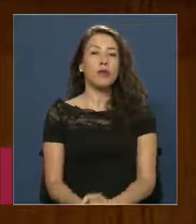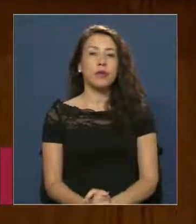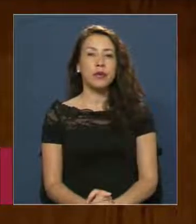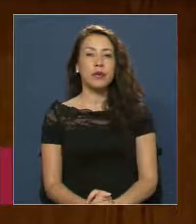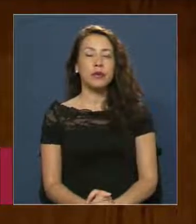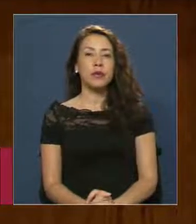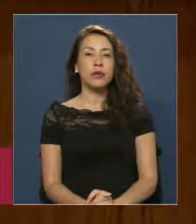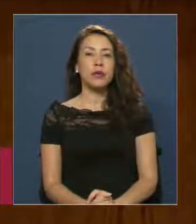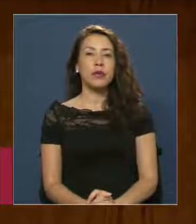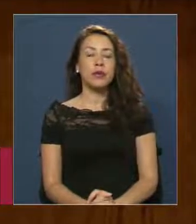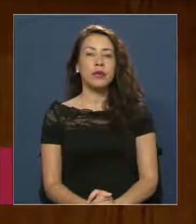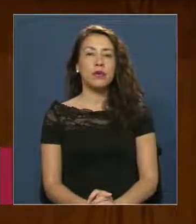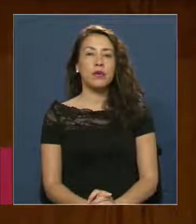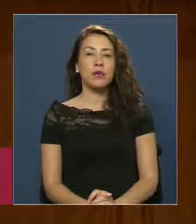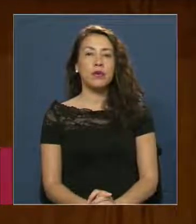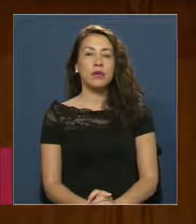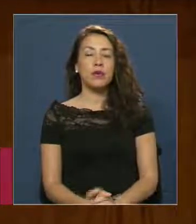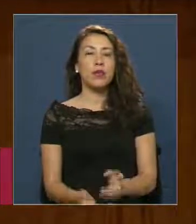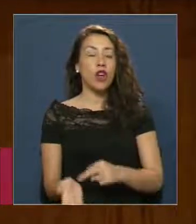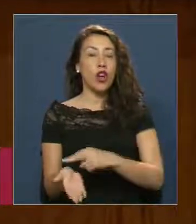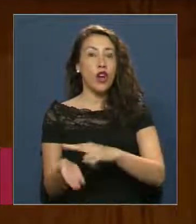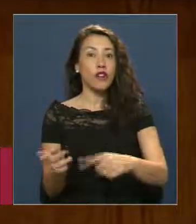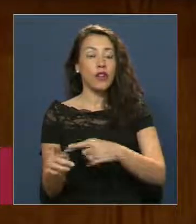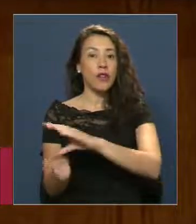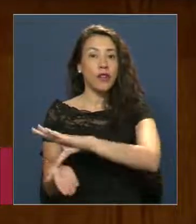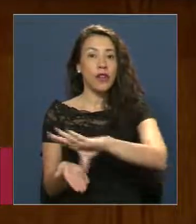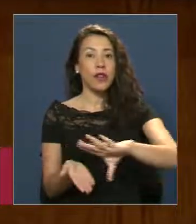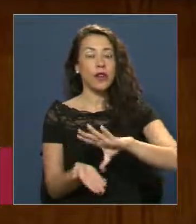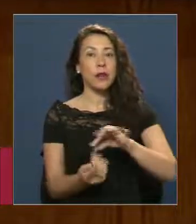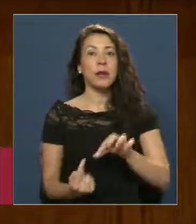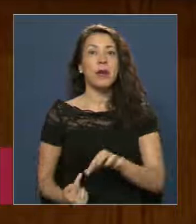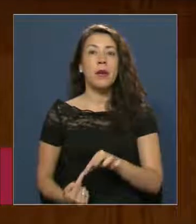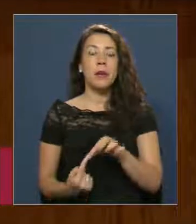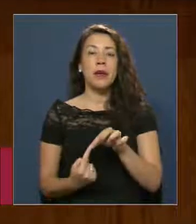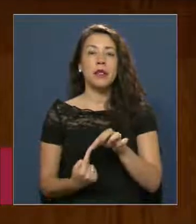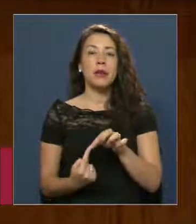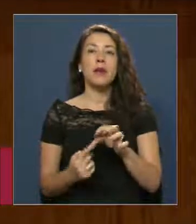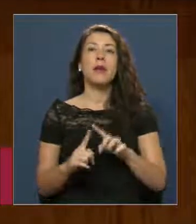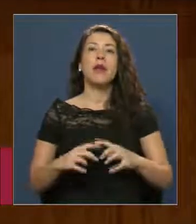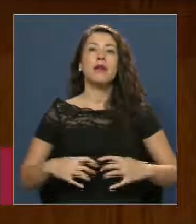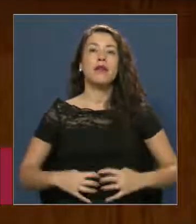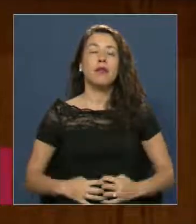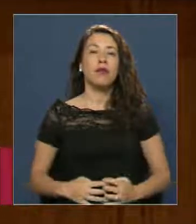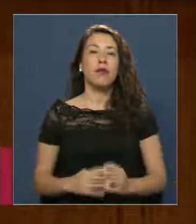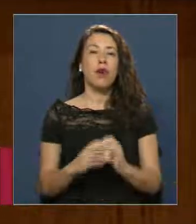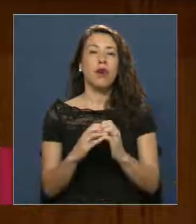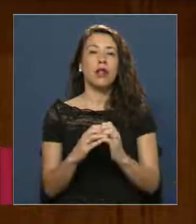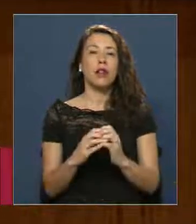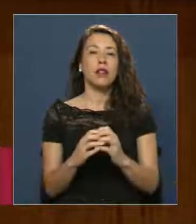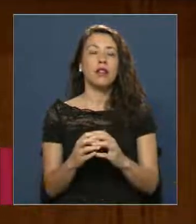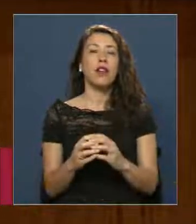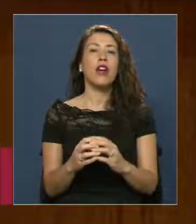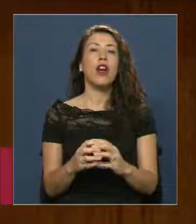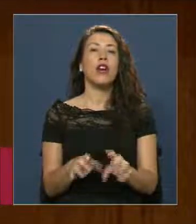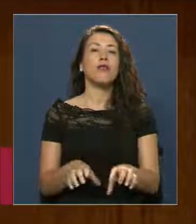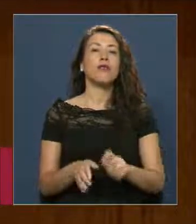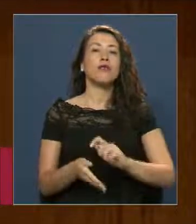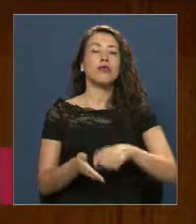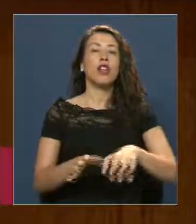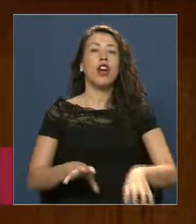que la convención multilateral principalmente fortalecerá los convenios